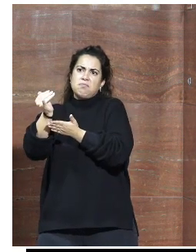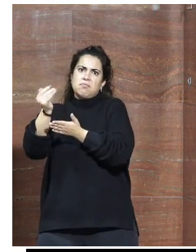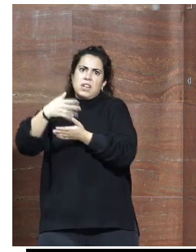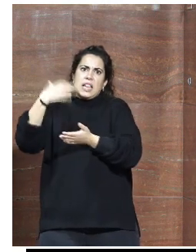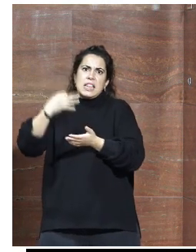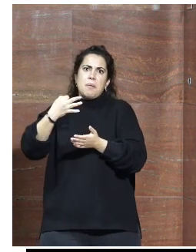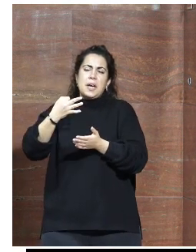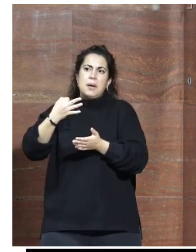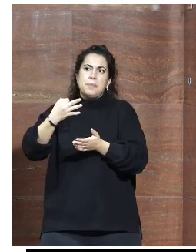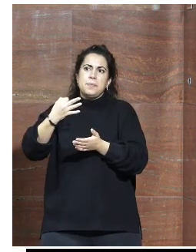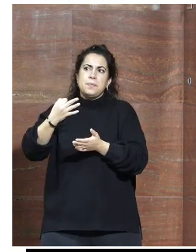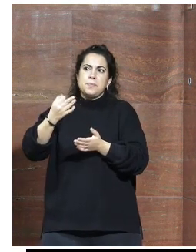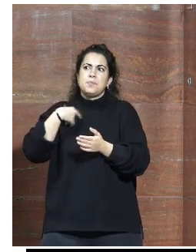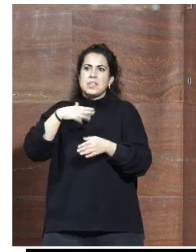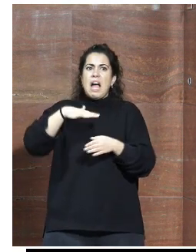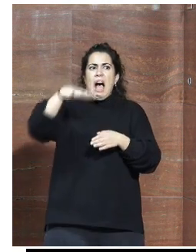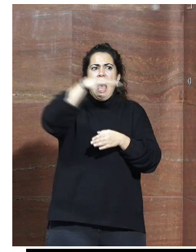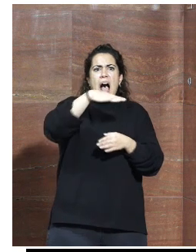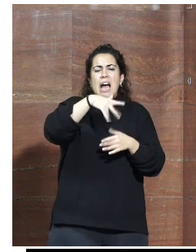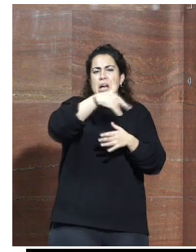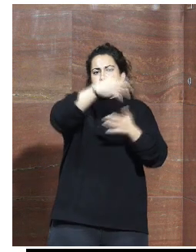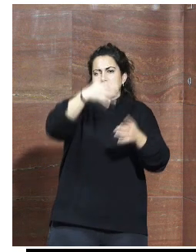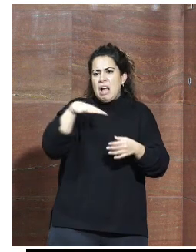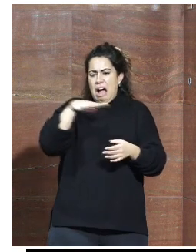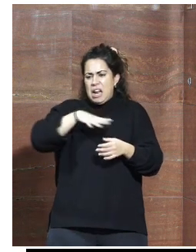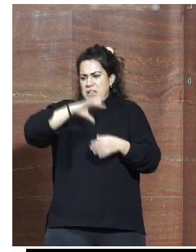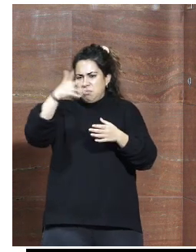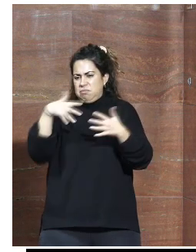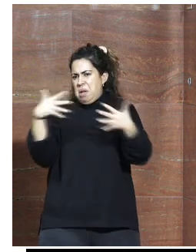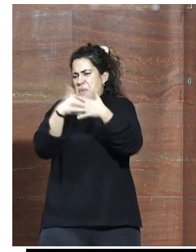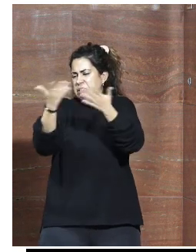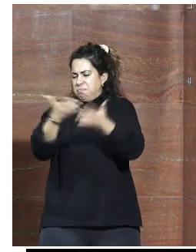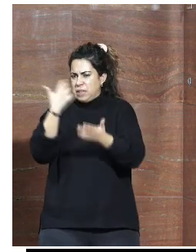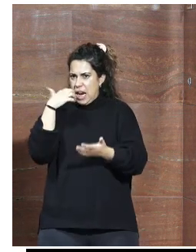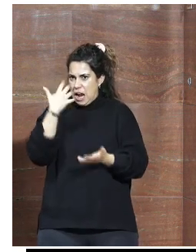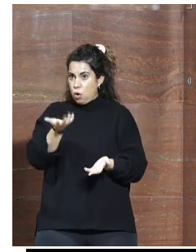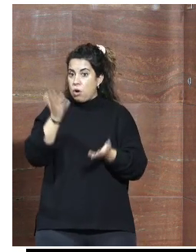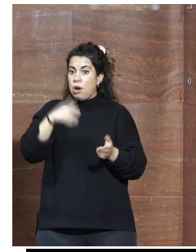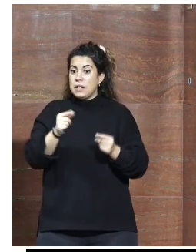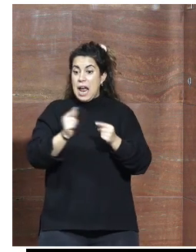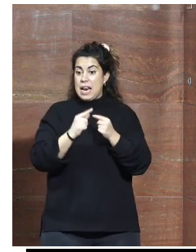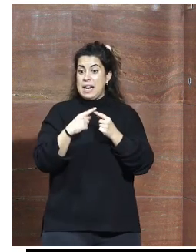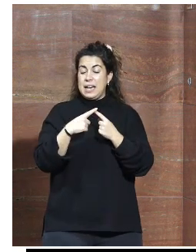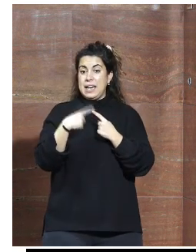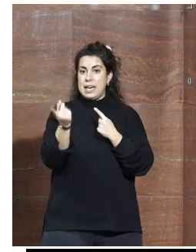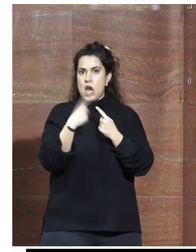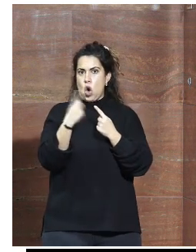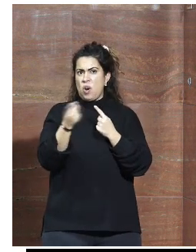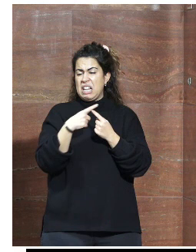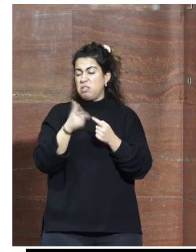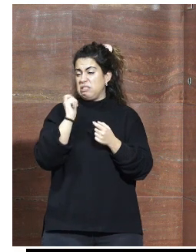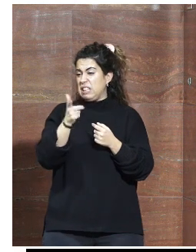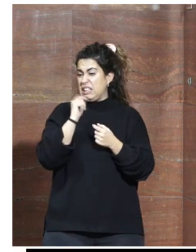tienes que utilizar el área no sé qué o el área no sé cuántos. Bueno, normalmente como los recorridos suelen ser prácticamente los mismos